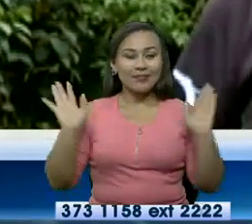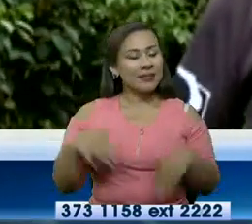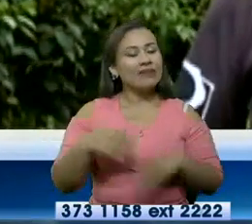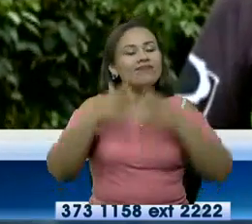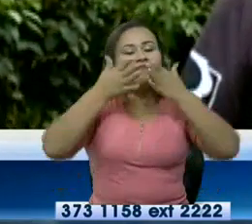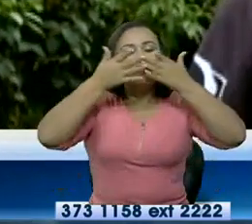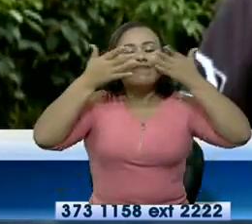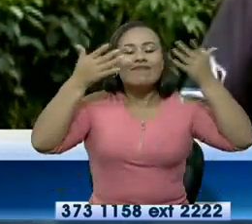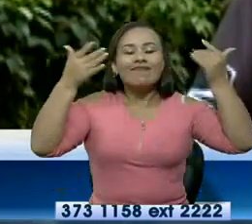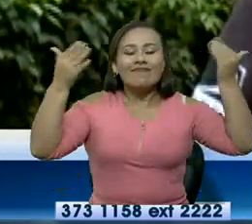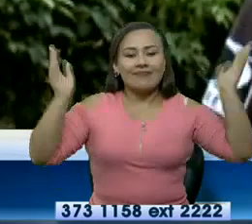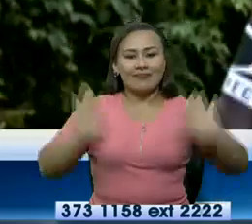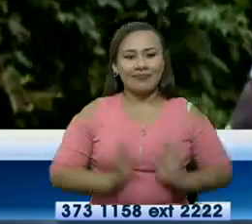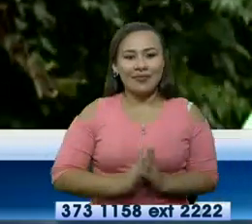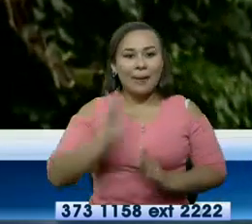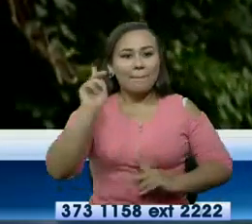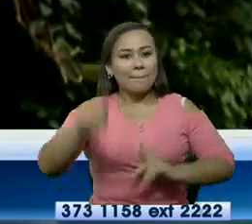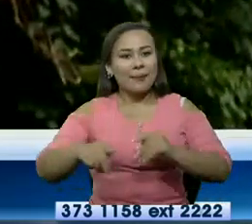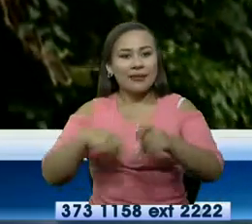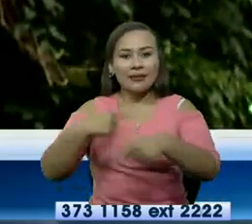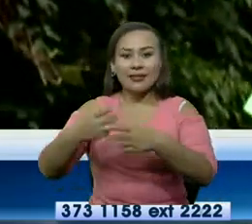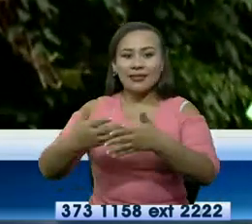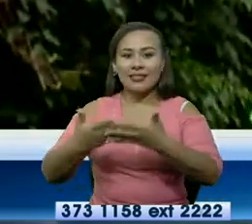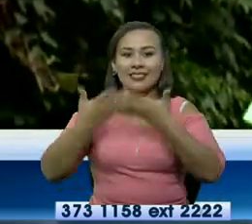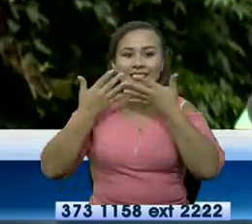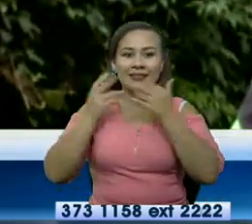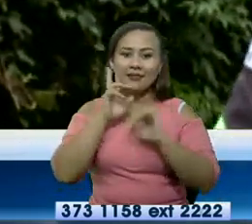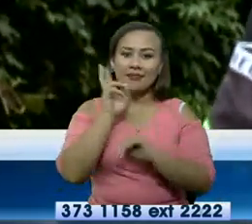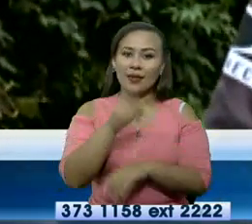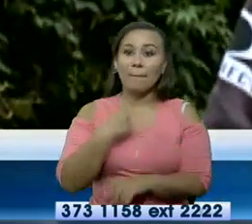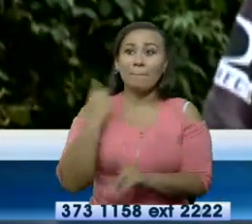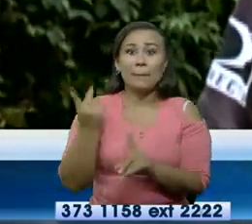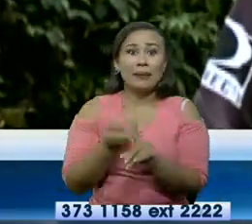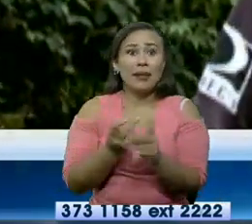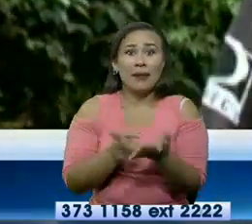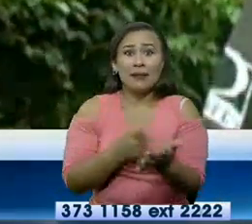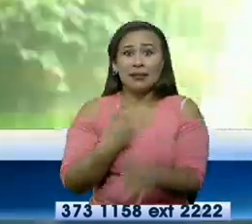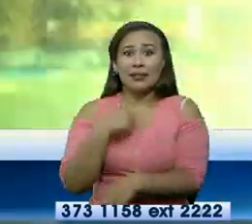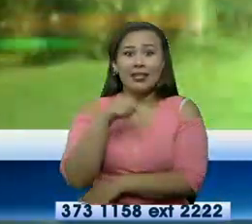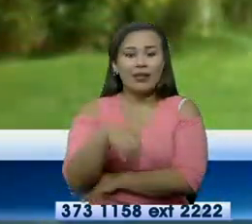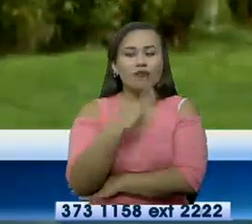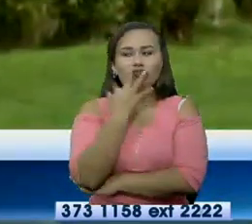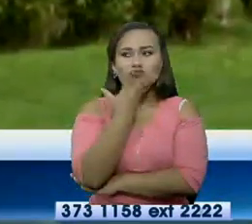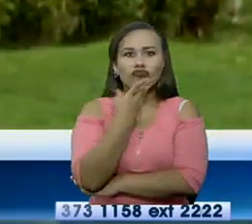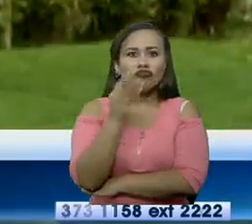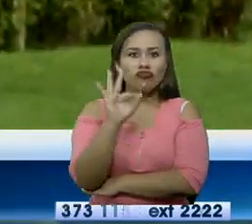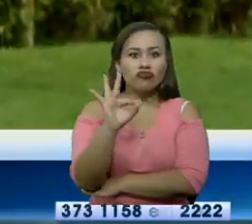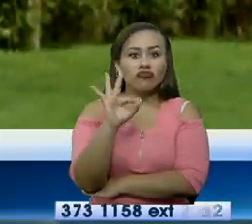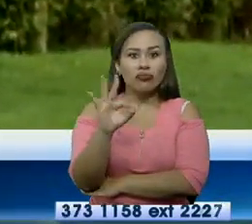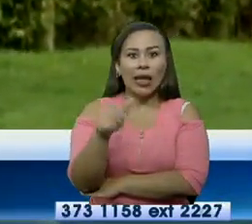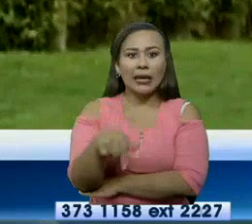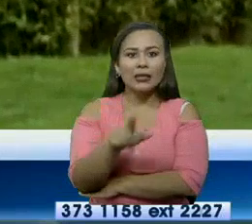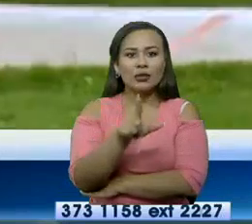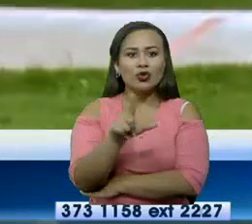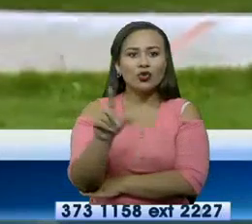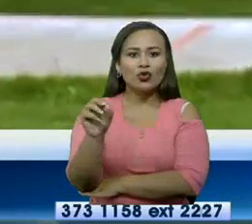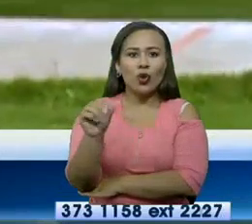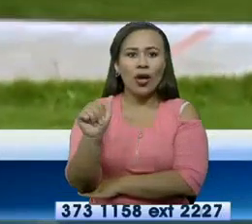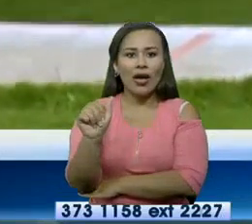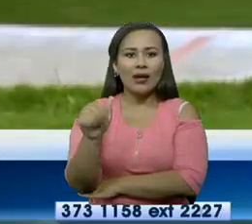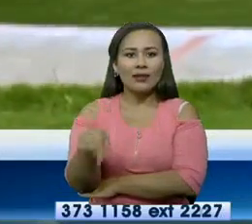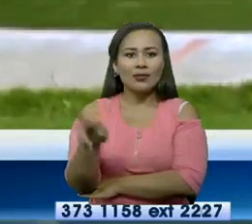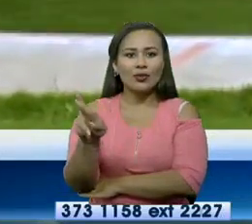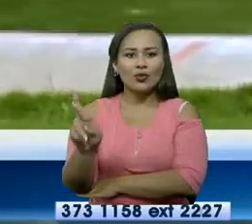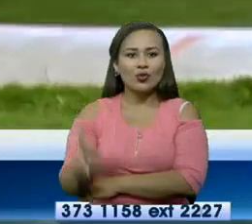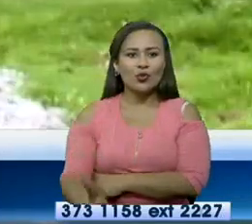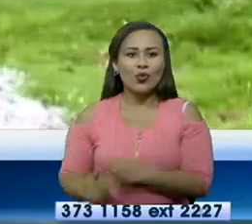natural, de pesca y todo eso, es la primera vez en mi vida que hago esto y está muy lindo, muy hermoso. La parroquia rural de Dioa está ubicada al suroriente